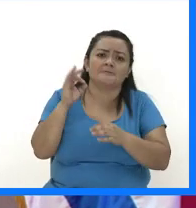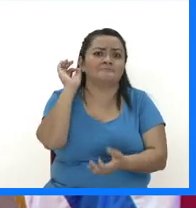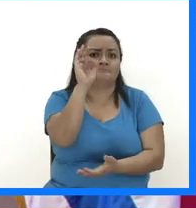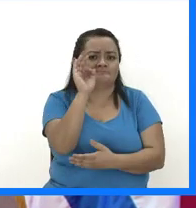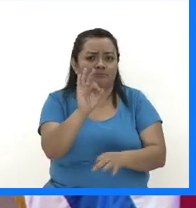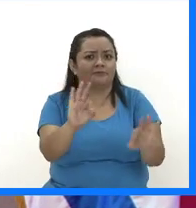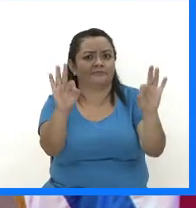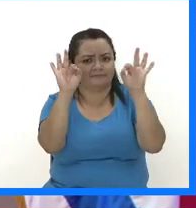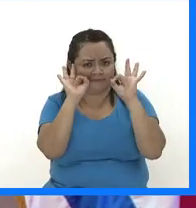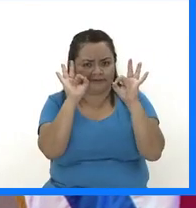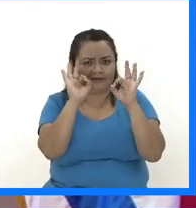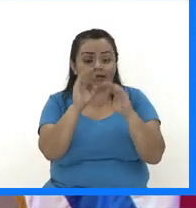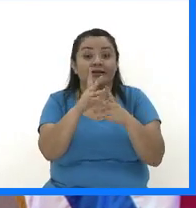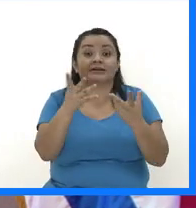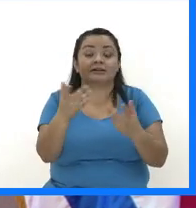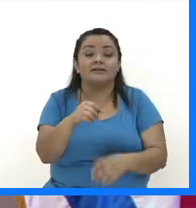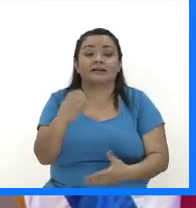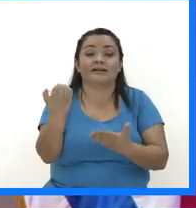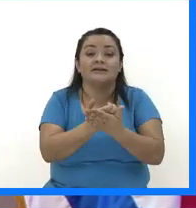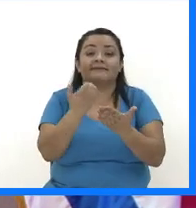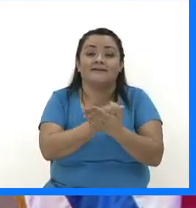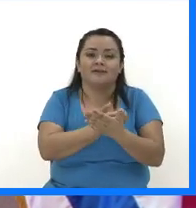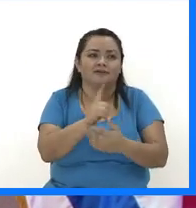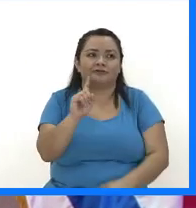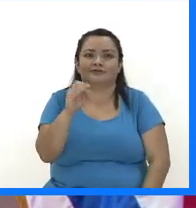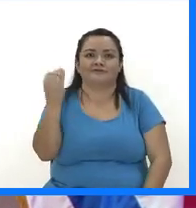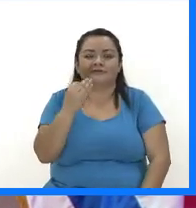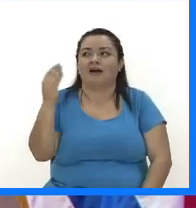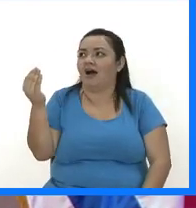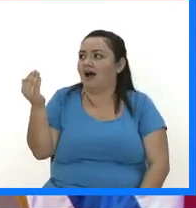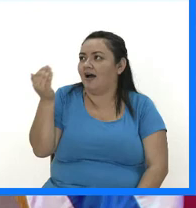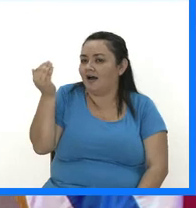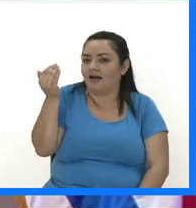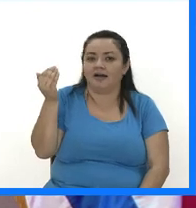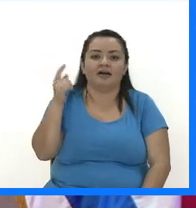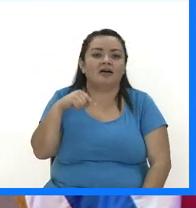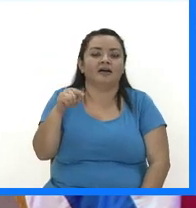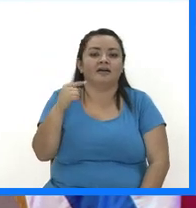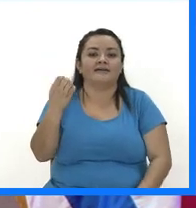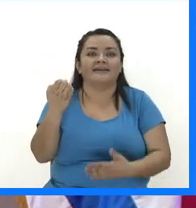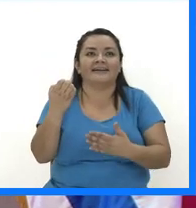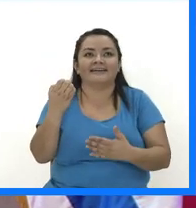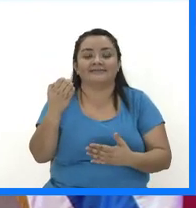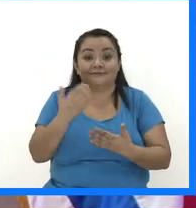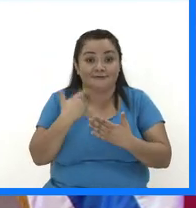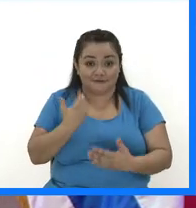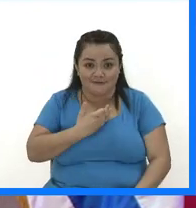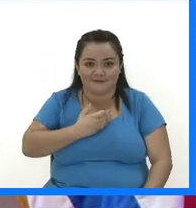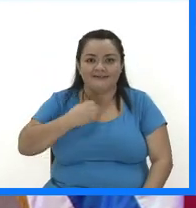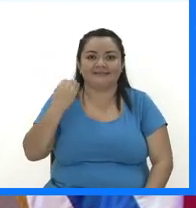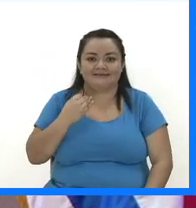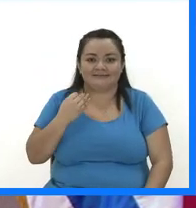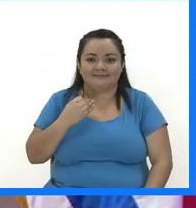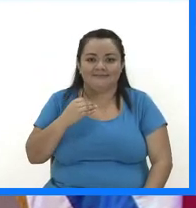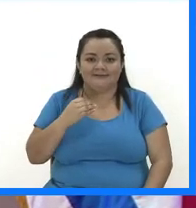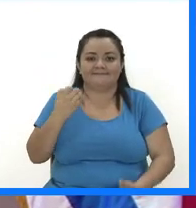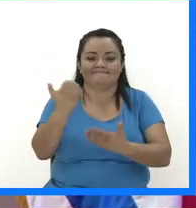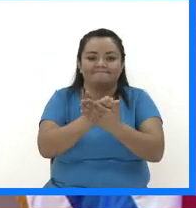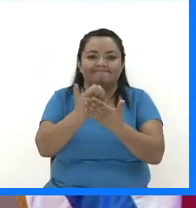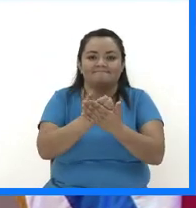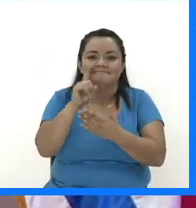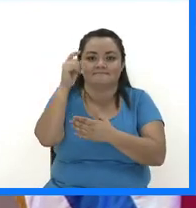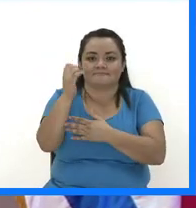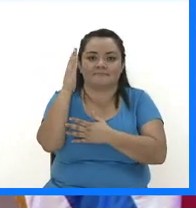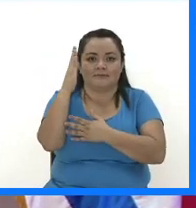predicador del universo porque el evangelio no necesita escuela el que necesite evangelio y escuela es uno el evangelio es cristo